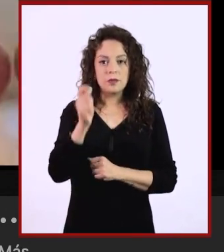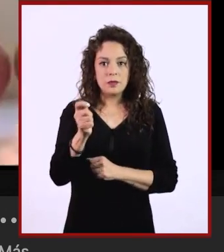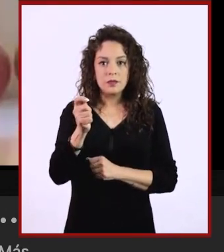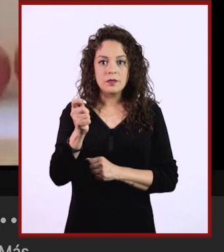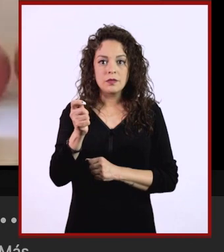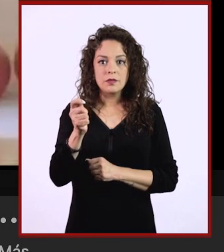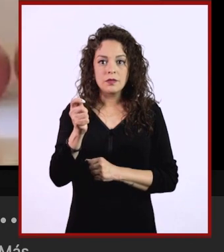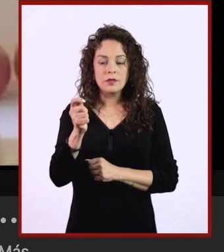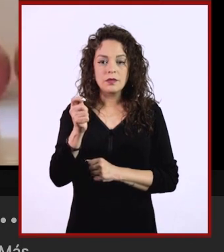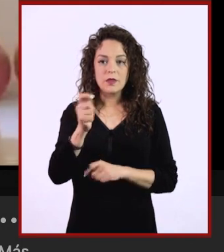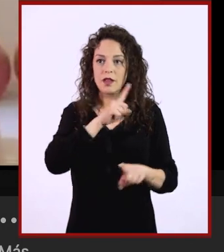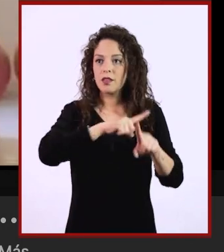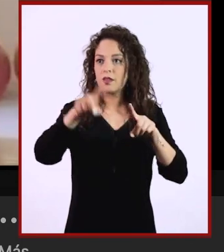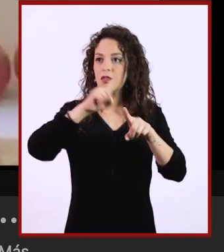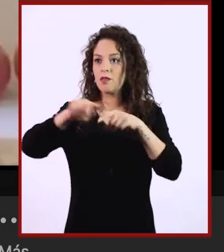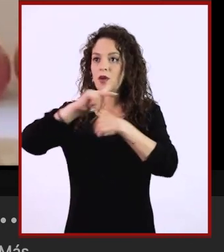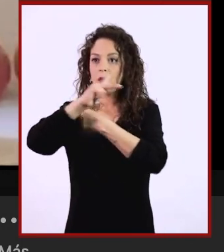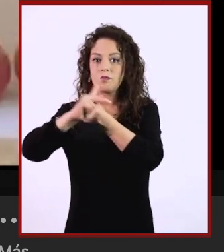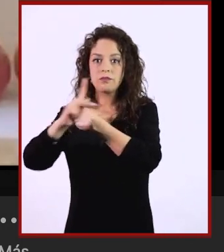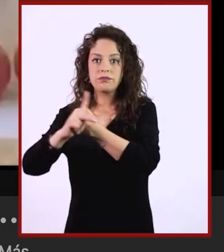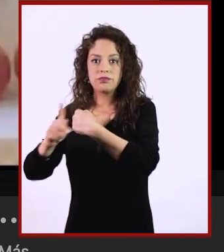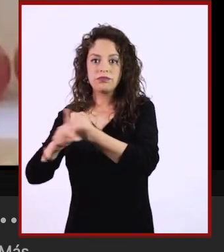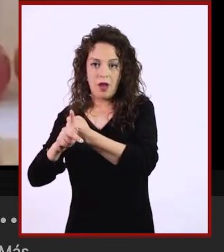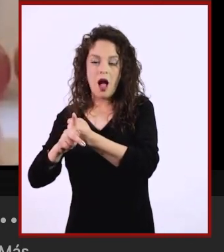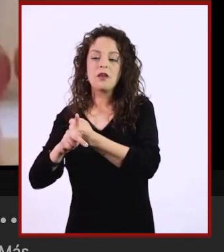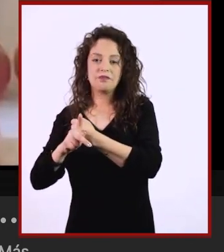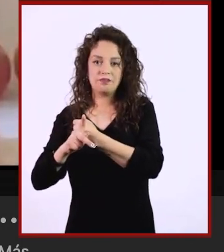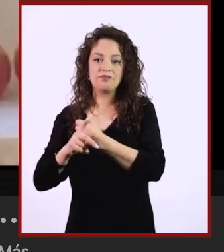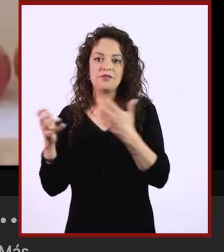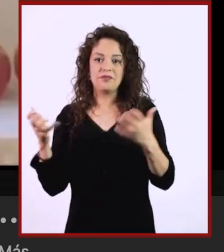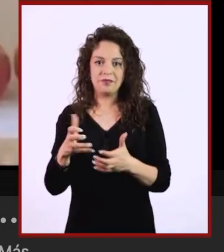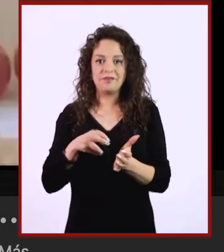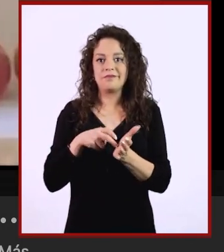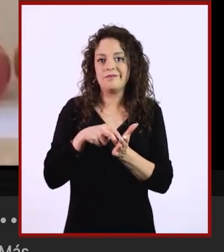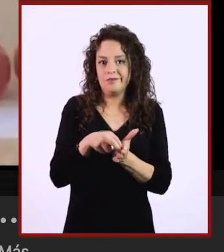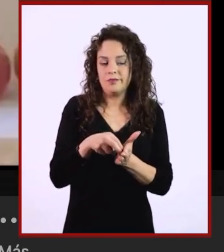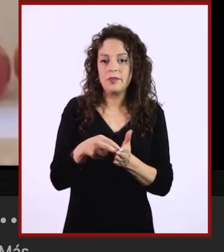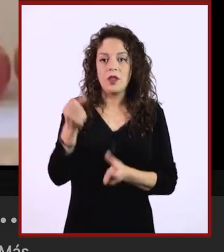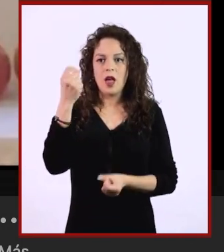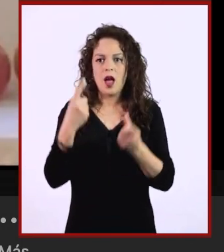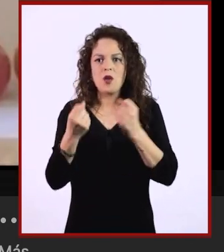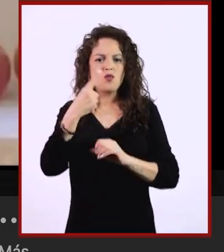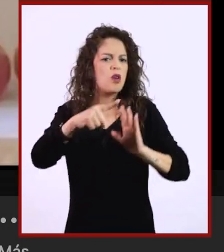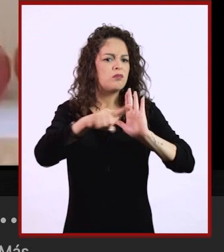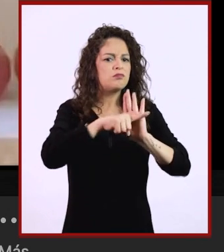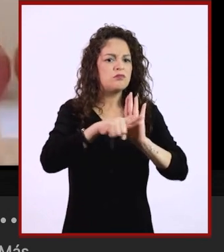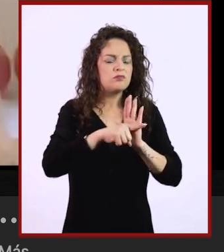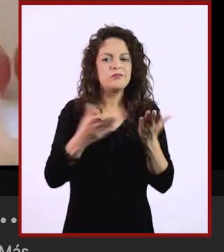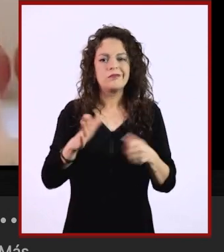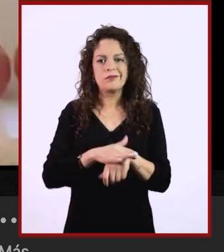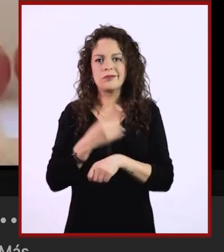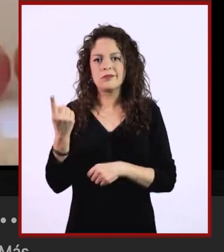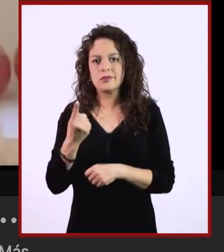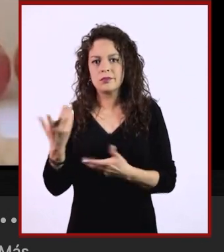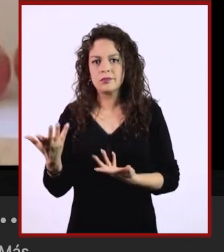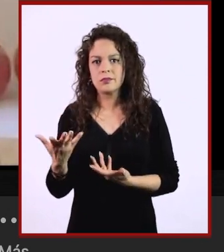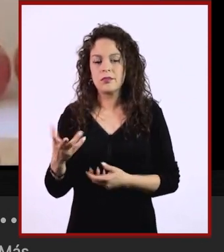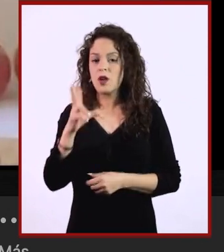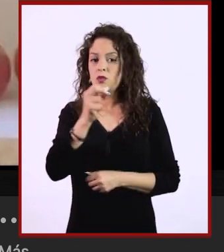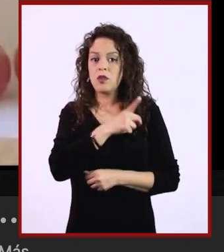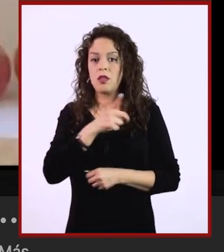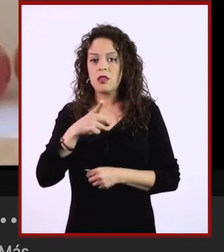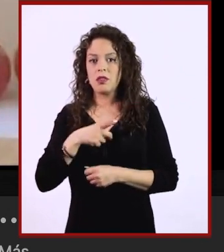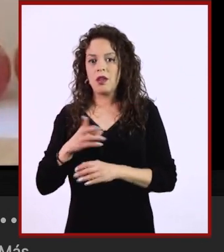a través de todos los países, ¿no? Algunas implicaciones negativas tal vez tenga que ver que sí no debemos de dejar de